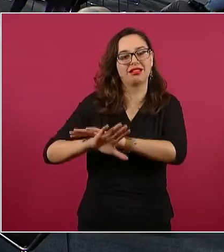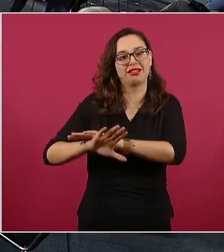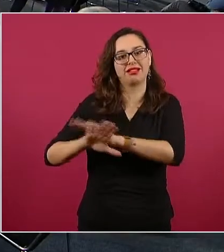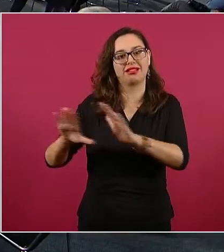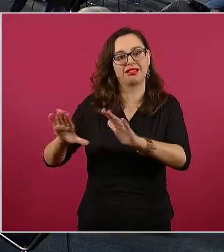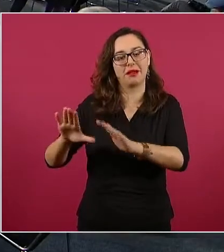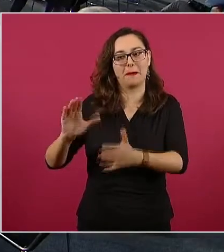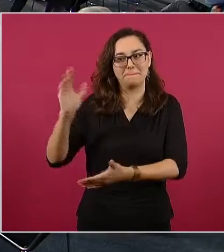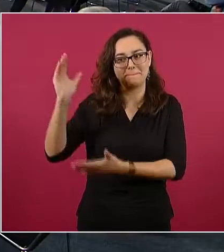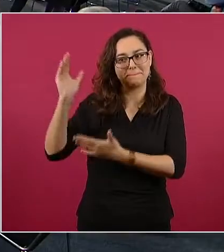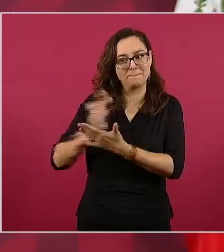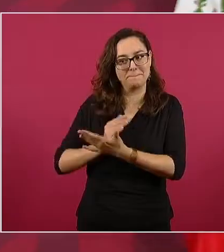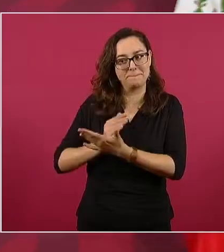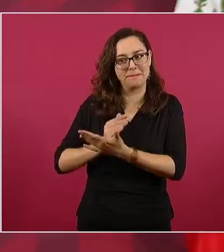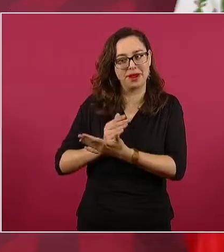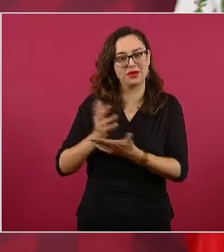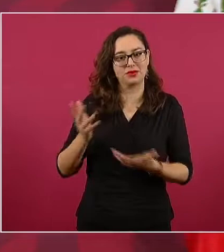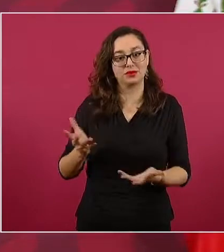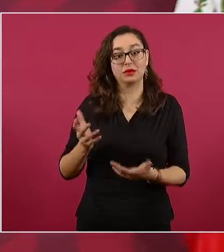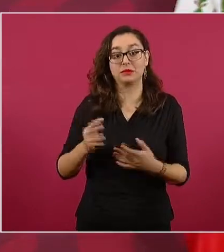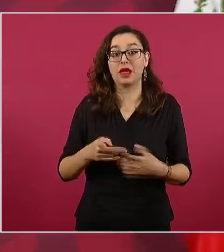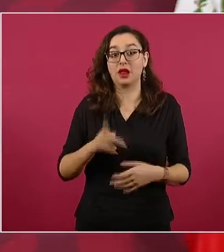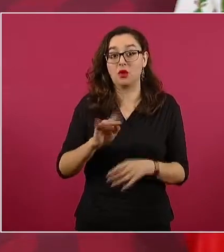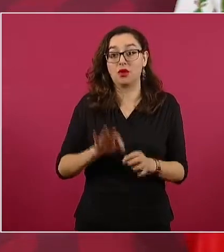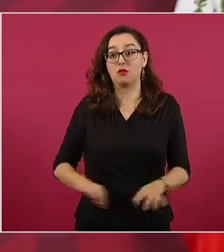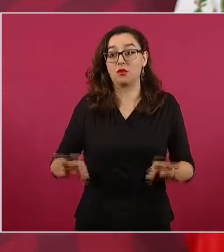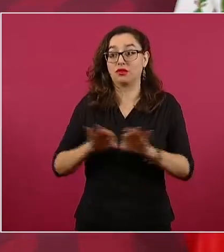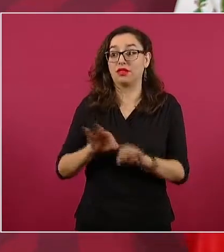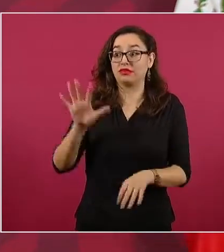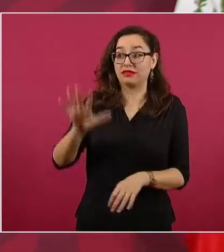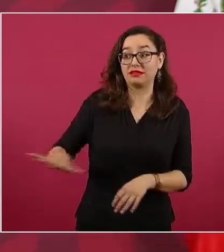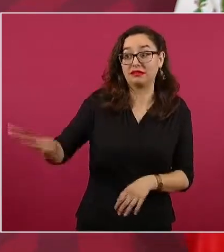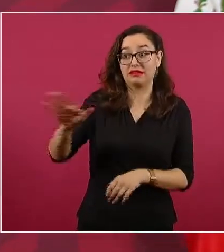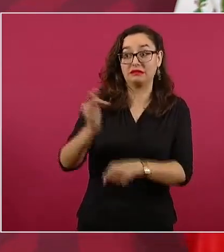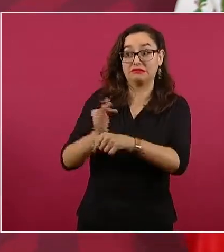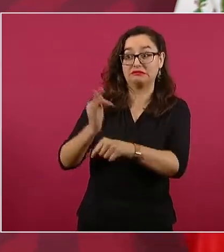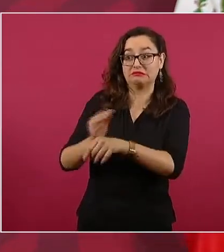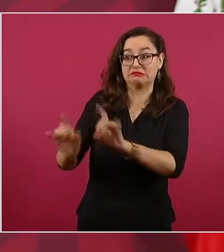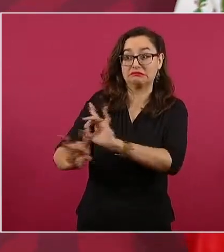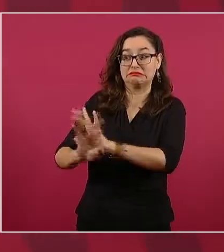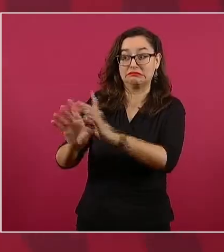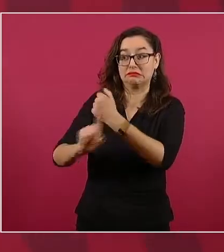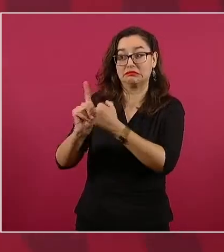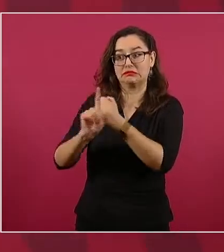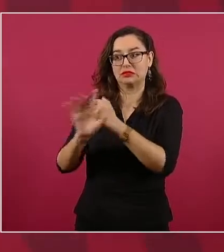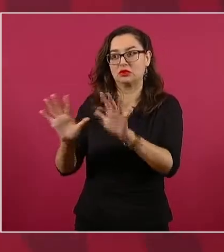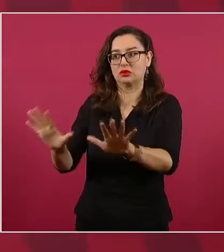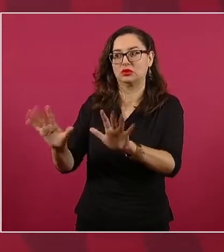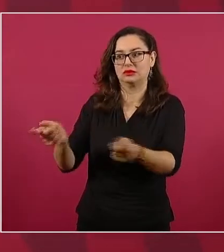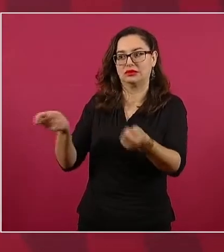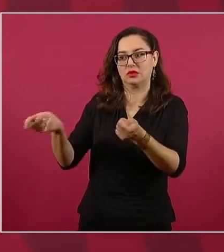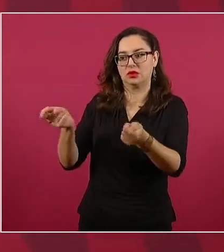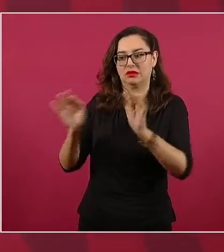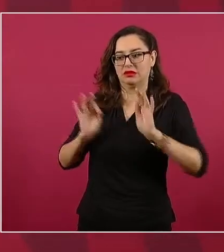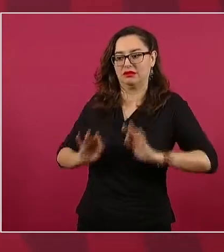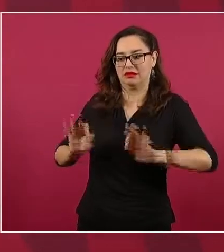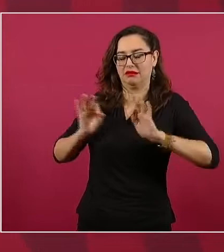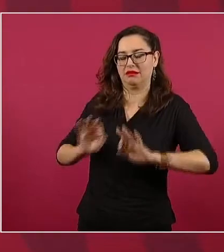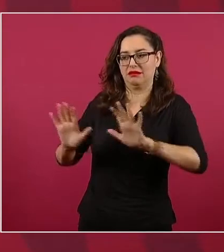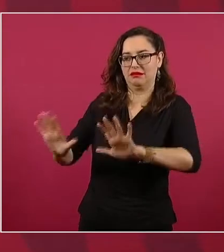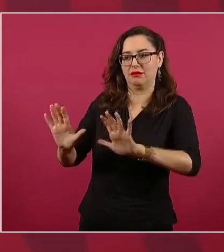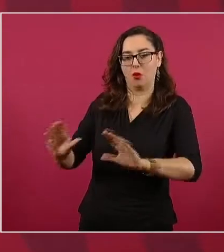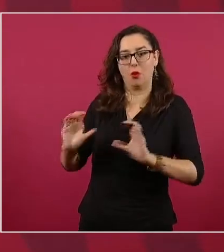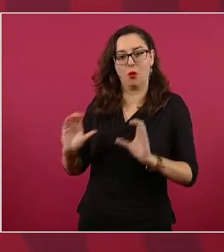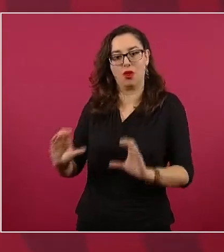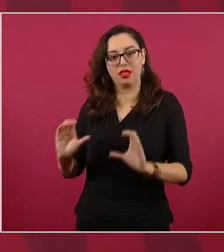serenar esa zona. No es como se puede pensar